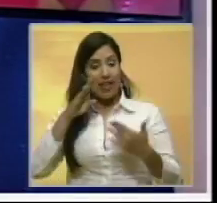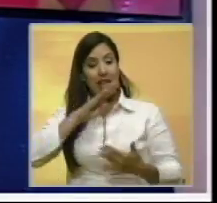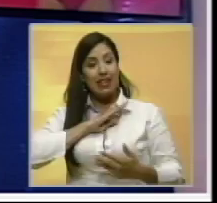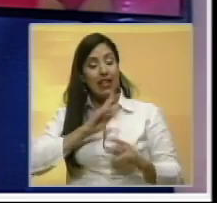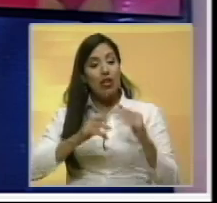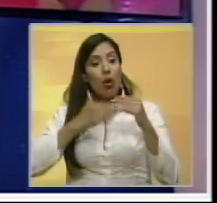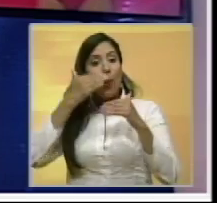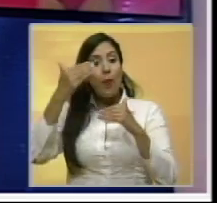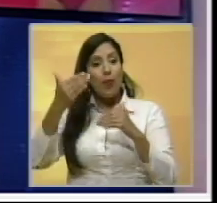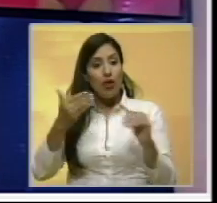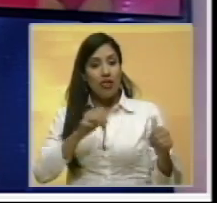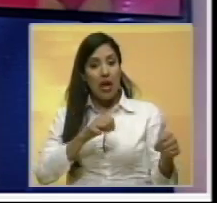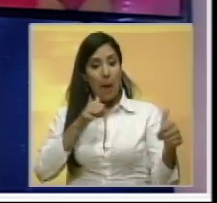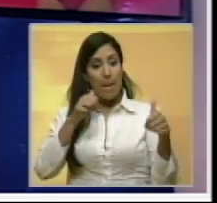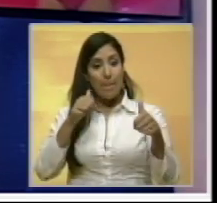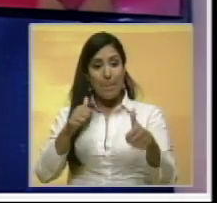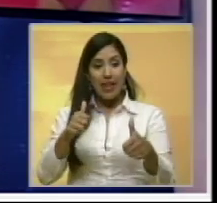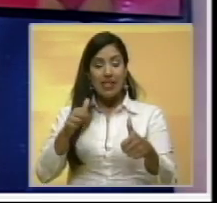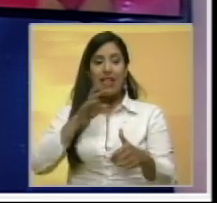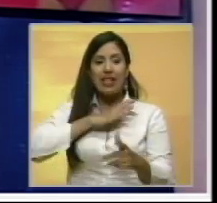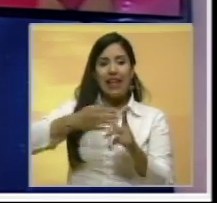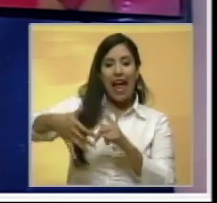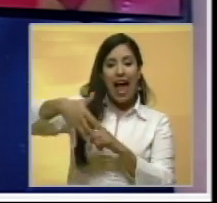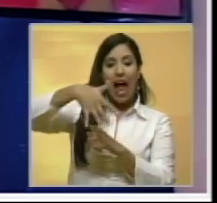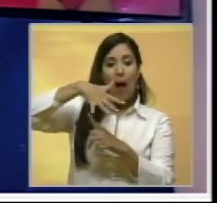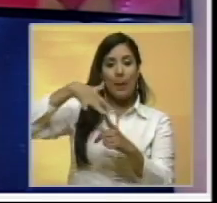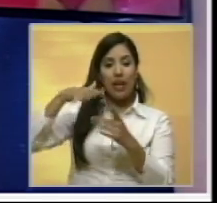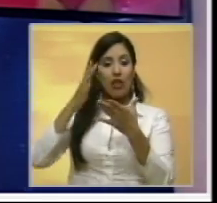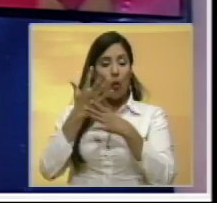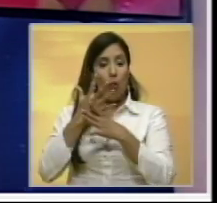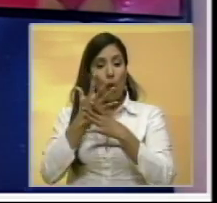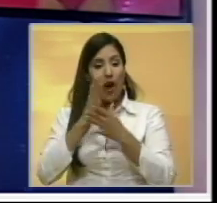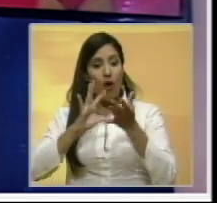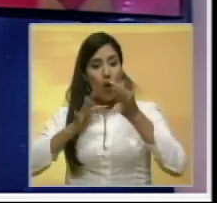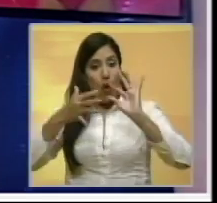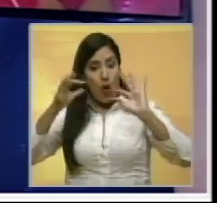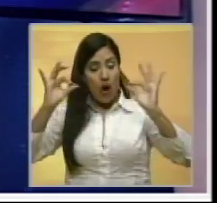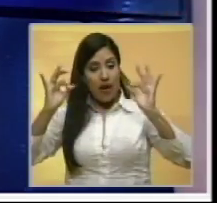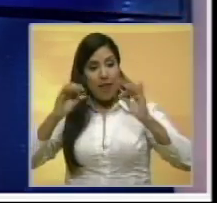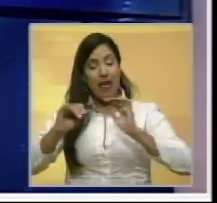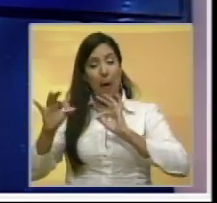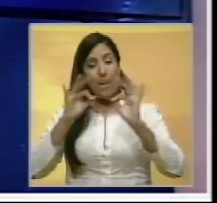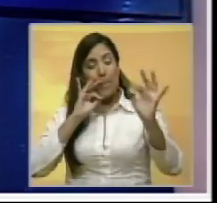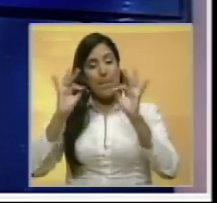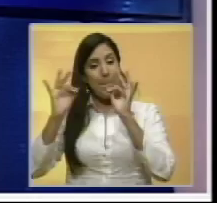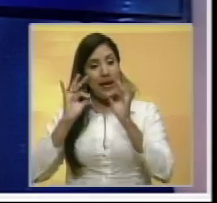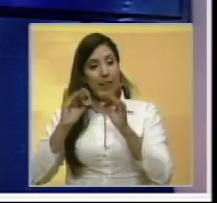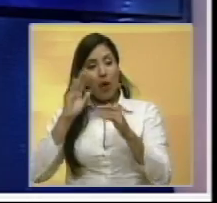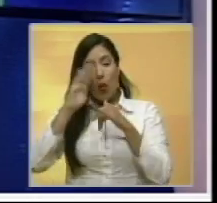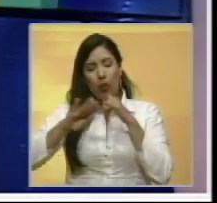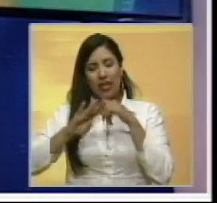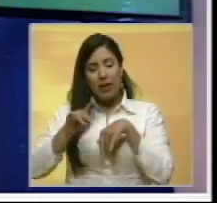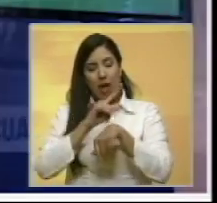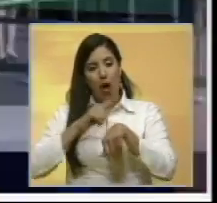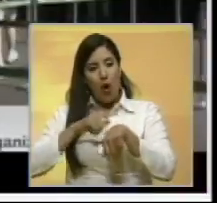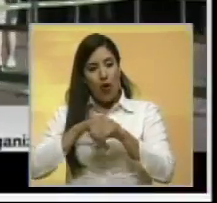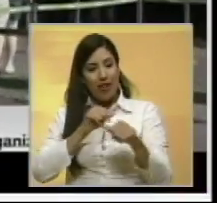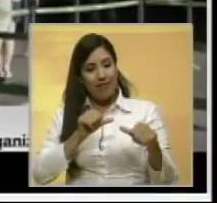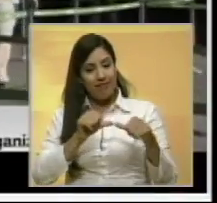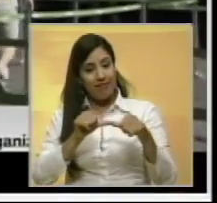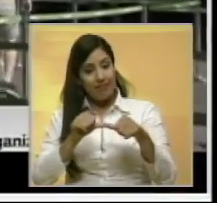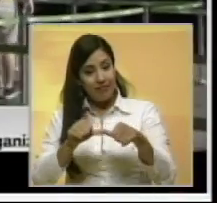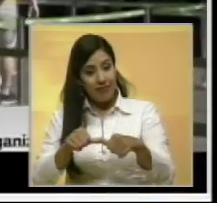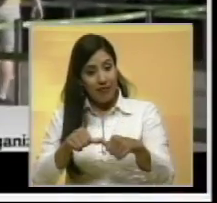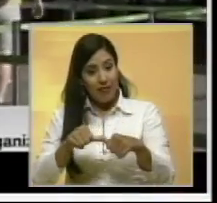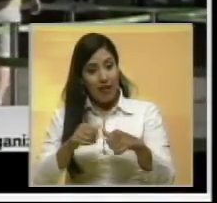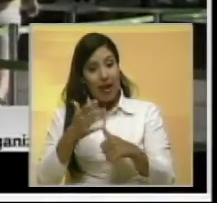está próxima a iniciar. Ya hay ambiente de Juegos Olímpicos en la urbe carioca y los preparativos de última hora continúan. En torno